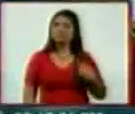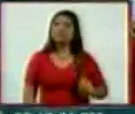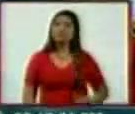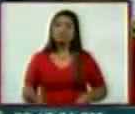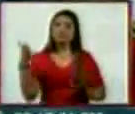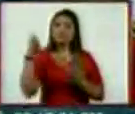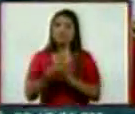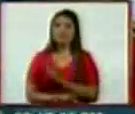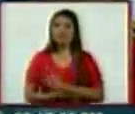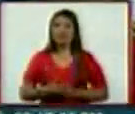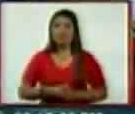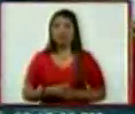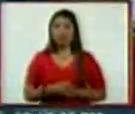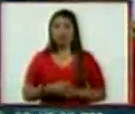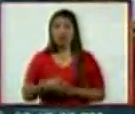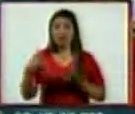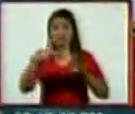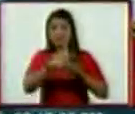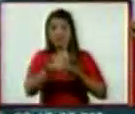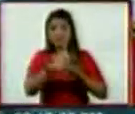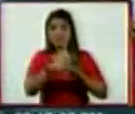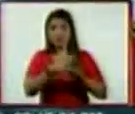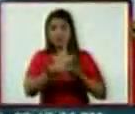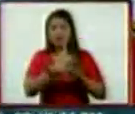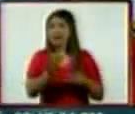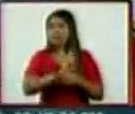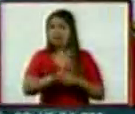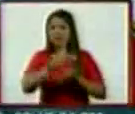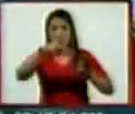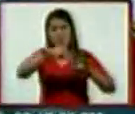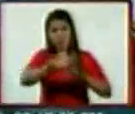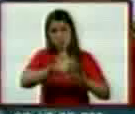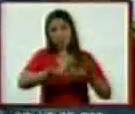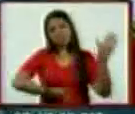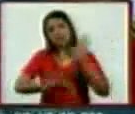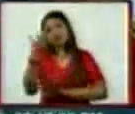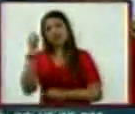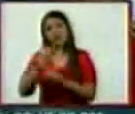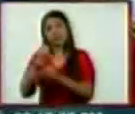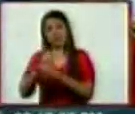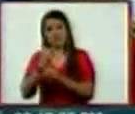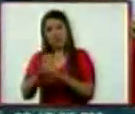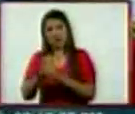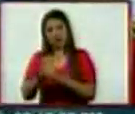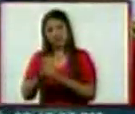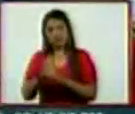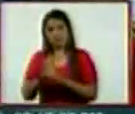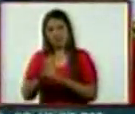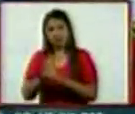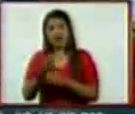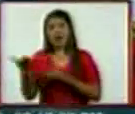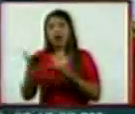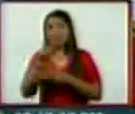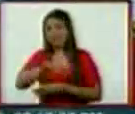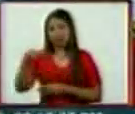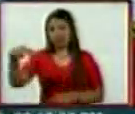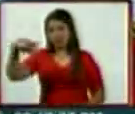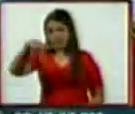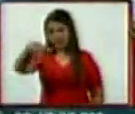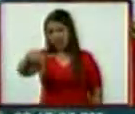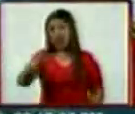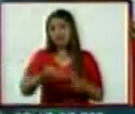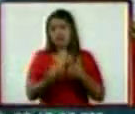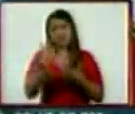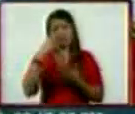abastecimiento de combustible para poder seguir prestando sus servicios al transeúnte. Entonces, eso se va a